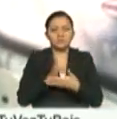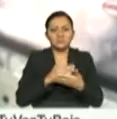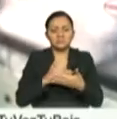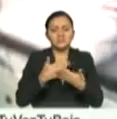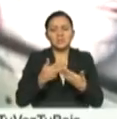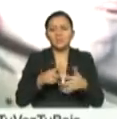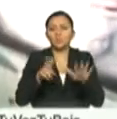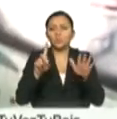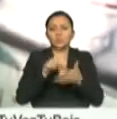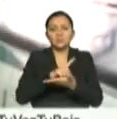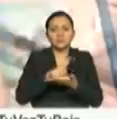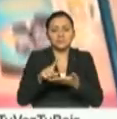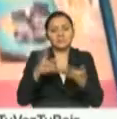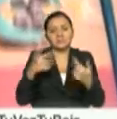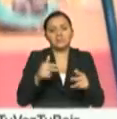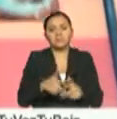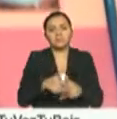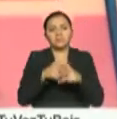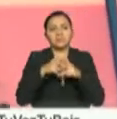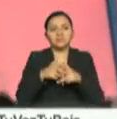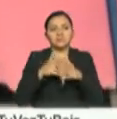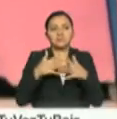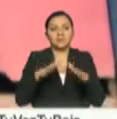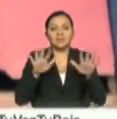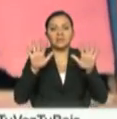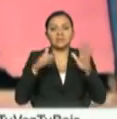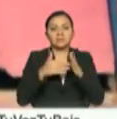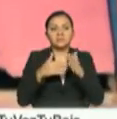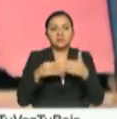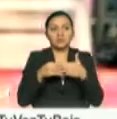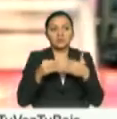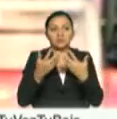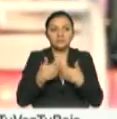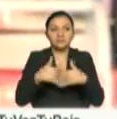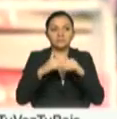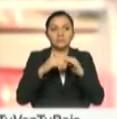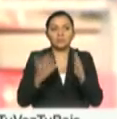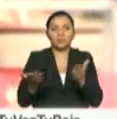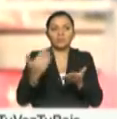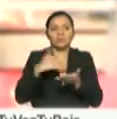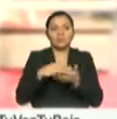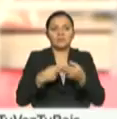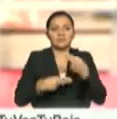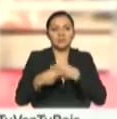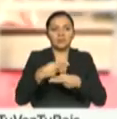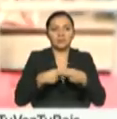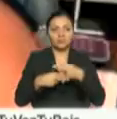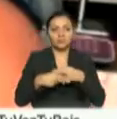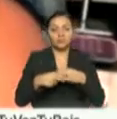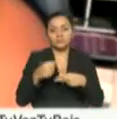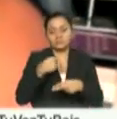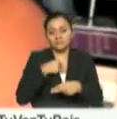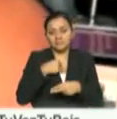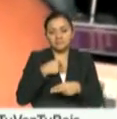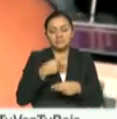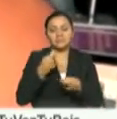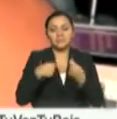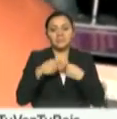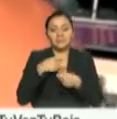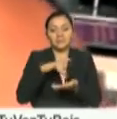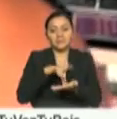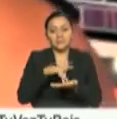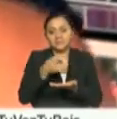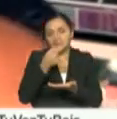obtuve el crédito que solicité, que es de 10 mil dólares. Pude invertir en lo que ha sido mi negocio, la venta de